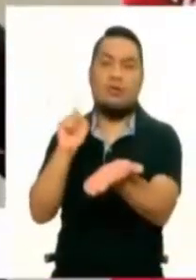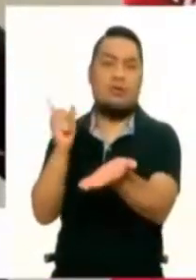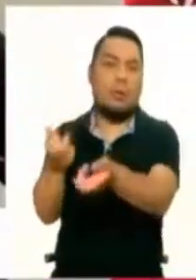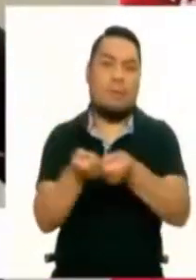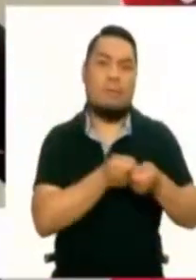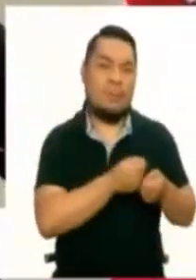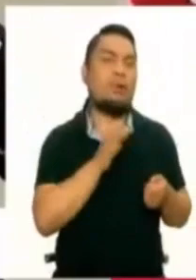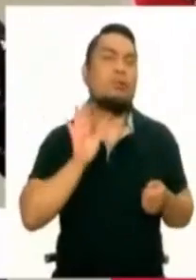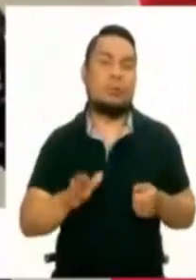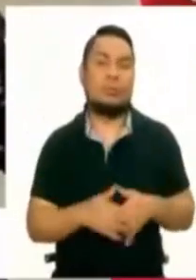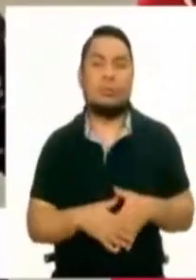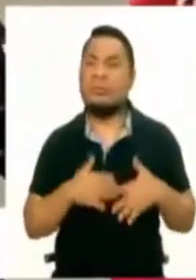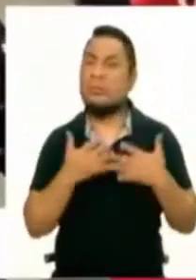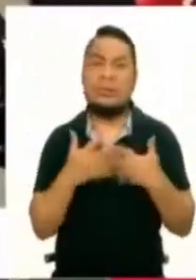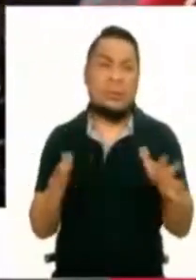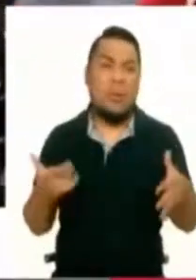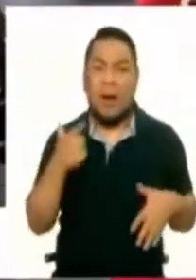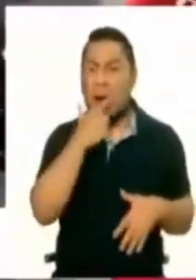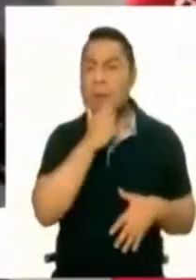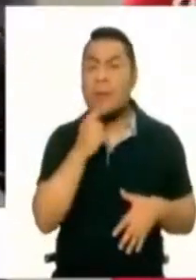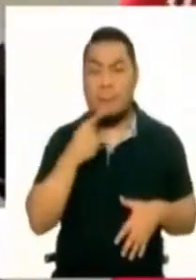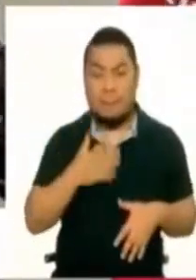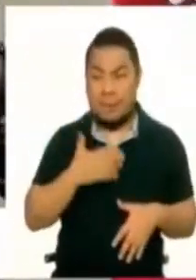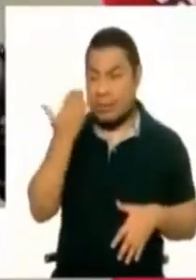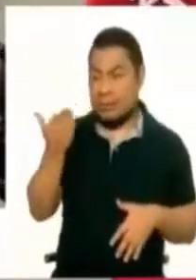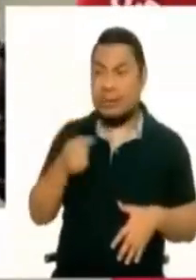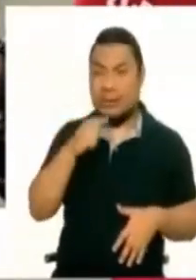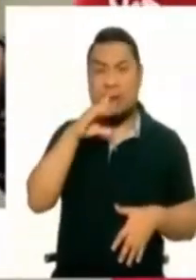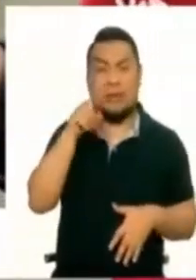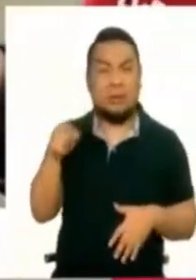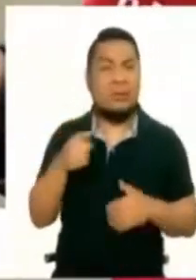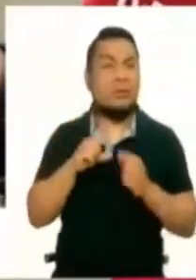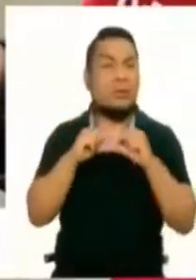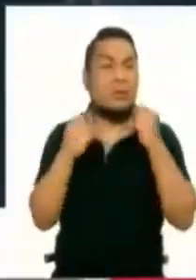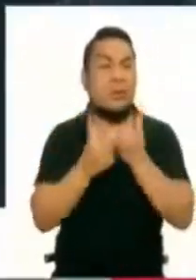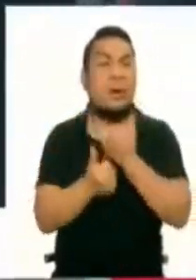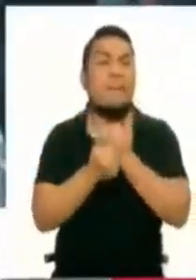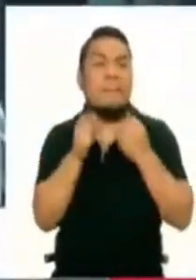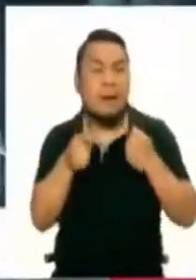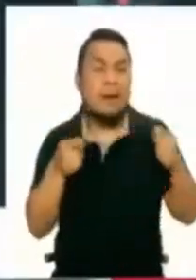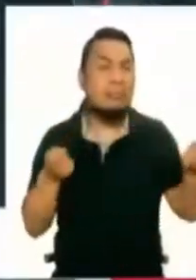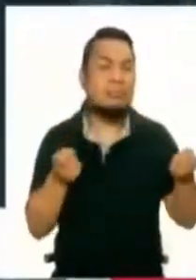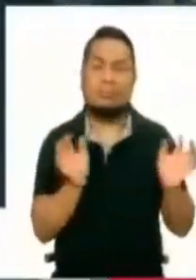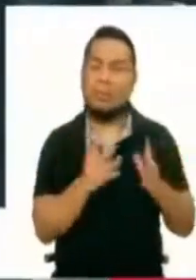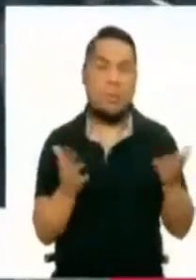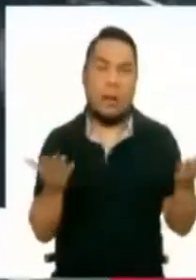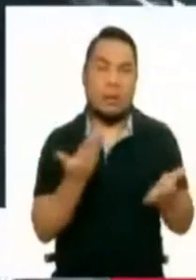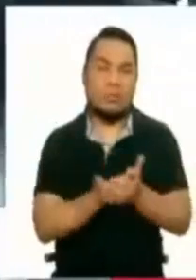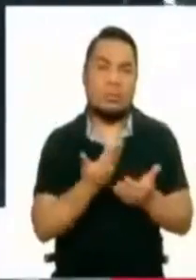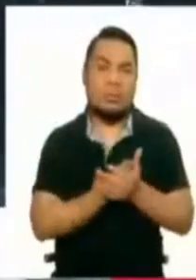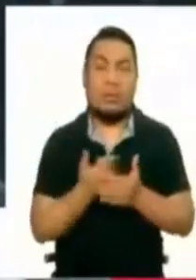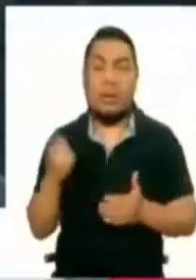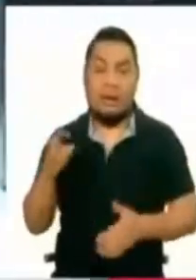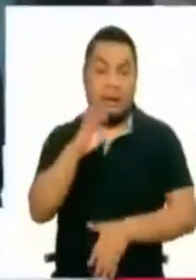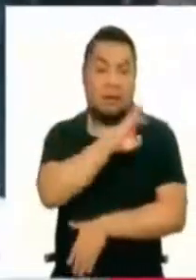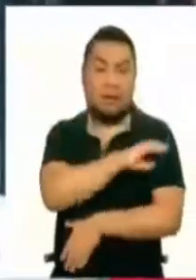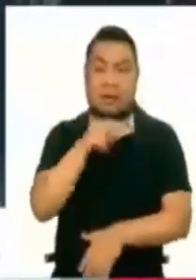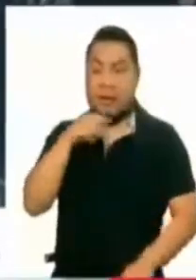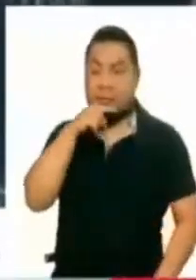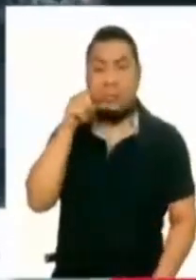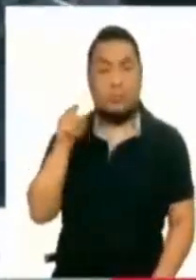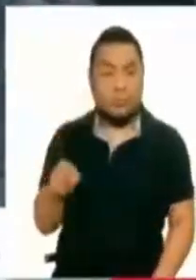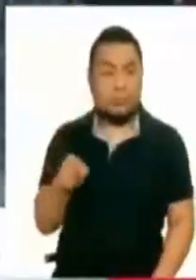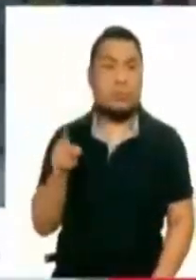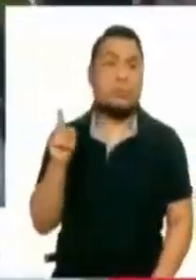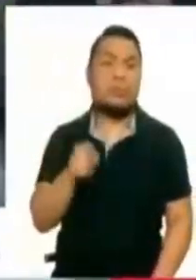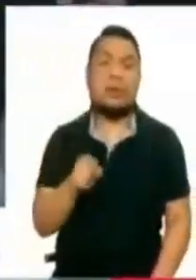hay sospecha razonable de que mi cliente sería coordinador de una organización criminal. La fiscalía ha pedido que la primera dama no se